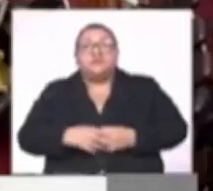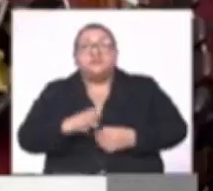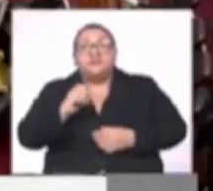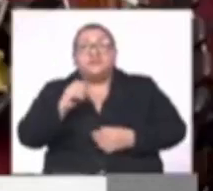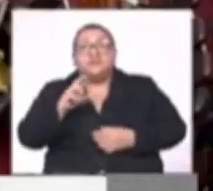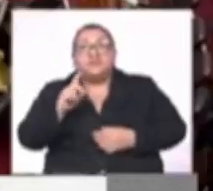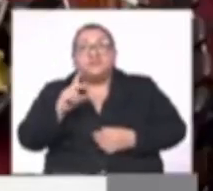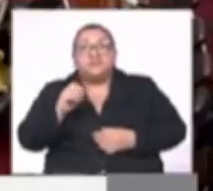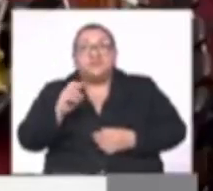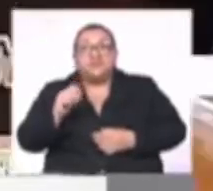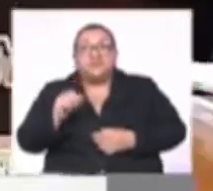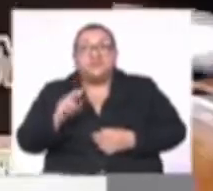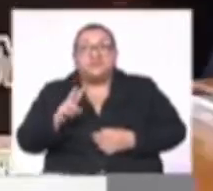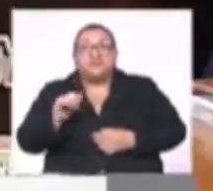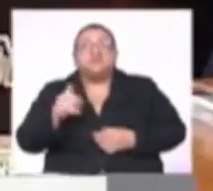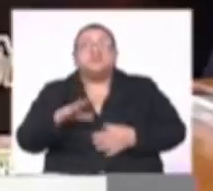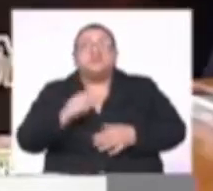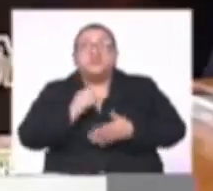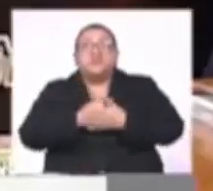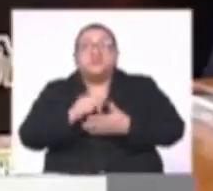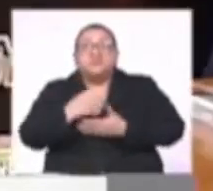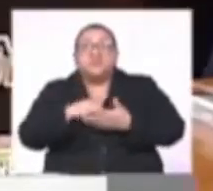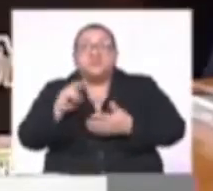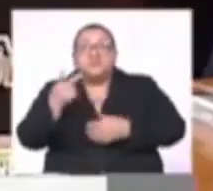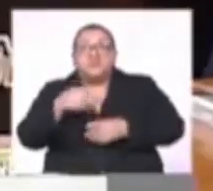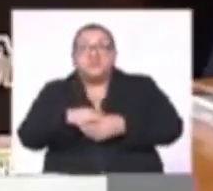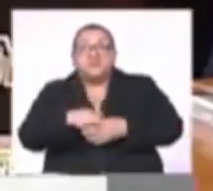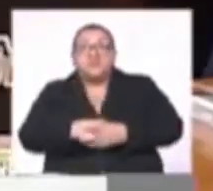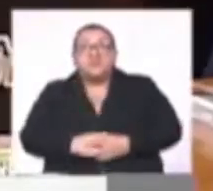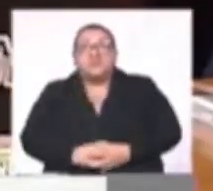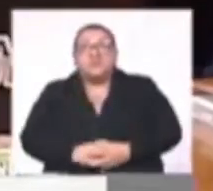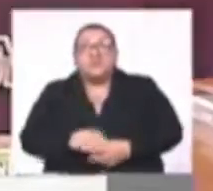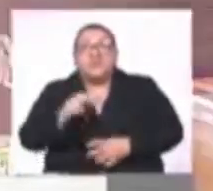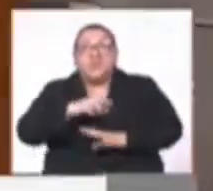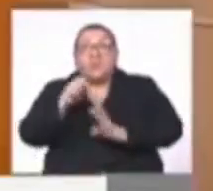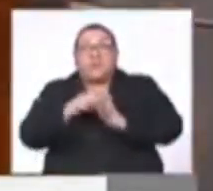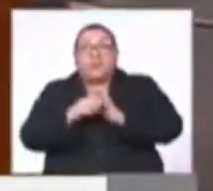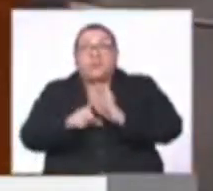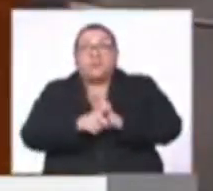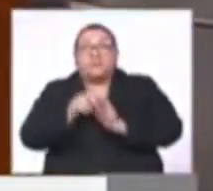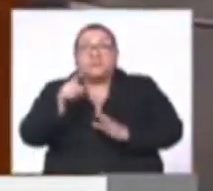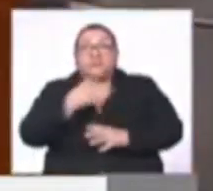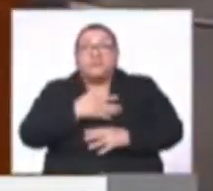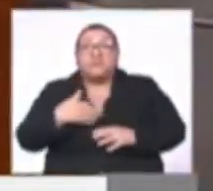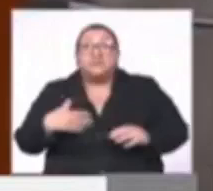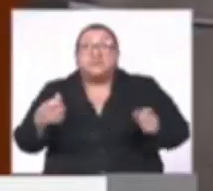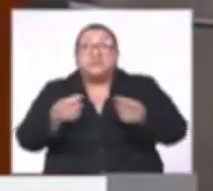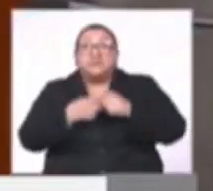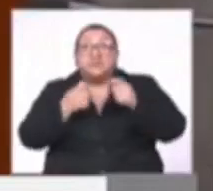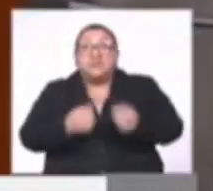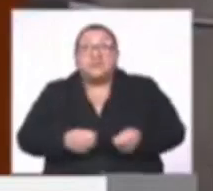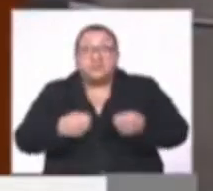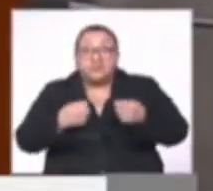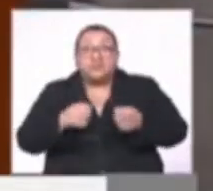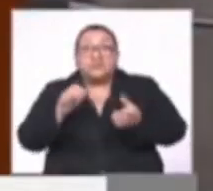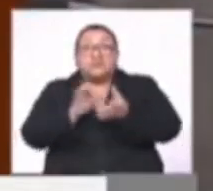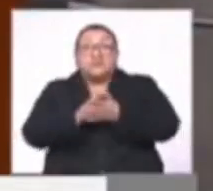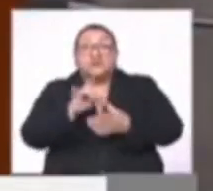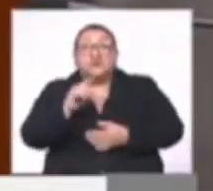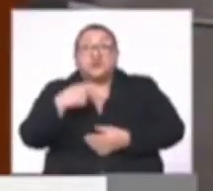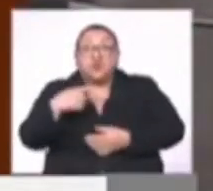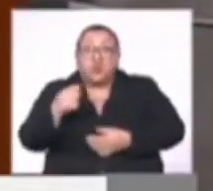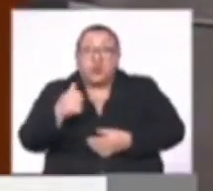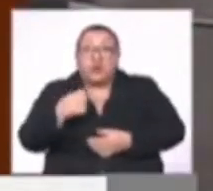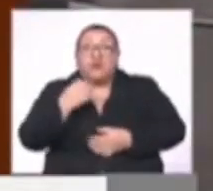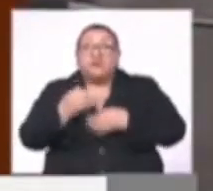y Anderson. Ha sido aprobada la exoneración de la segunda votación del proyecto de ley. La presidenta de la Comisión Agraria, Cruz Zeta Chunga,